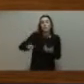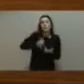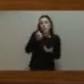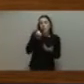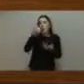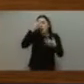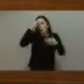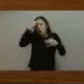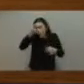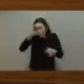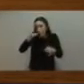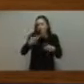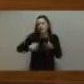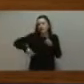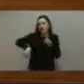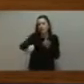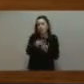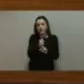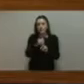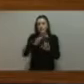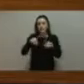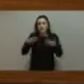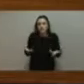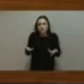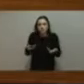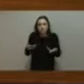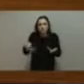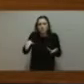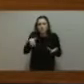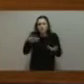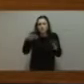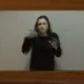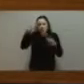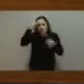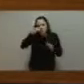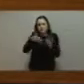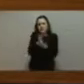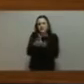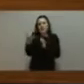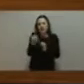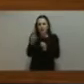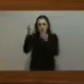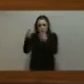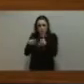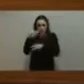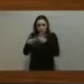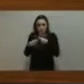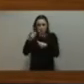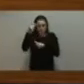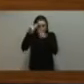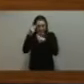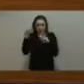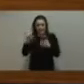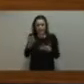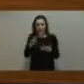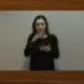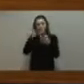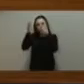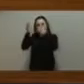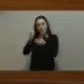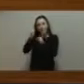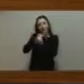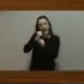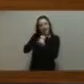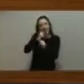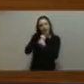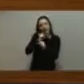razonable, ¿dónde están? ¿Cuál es lo razonable para usted, señora consejera? Ustedes están trabajando para llegar al